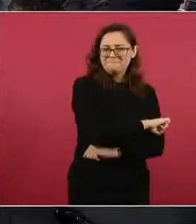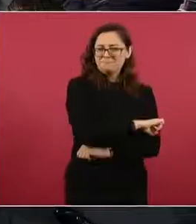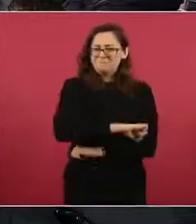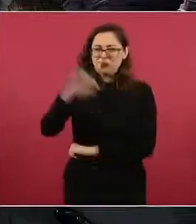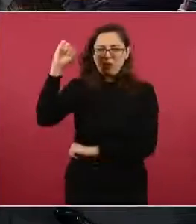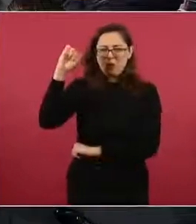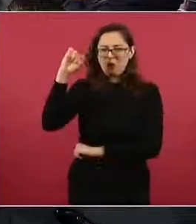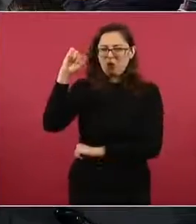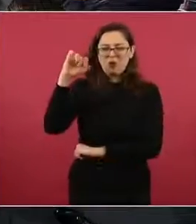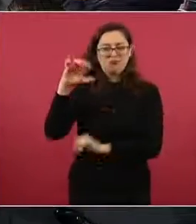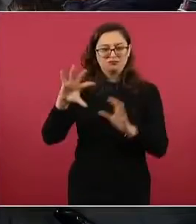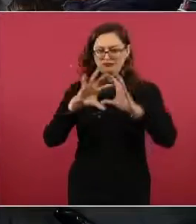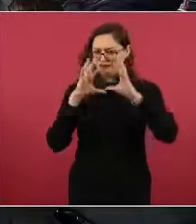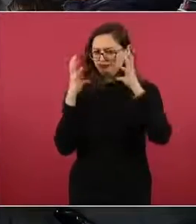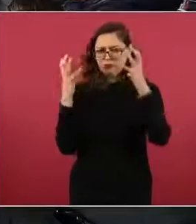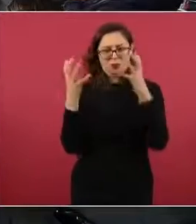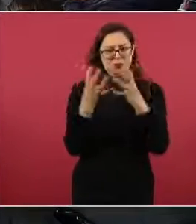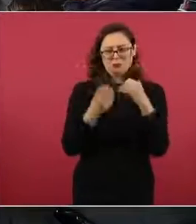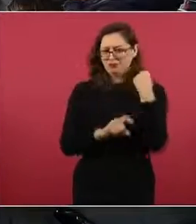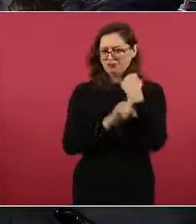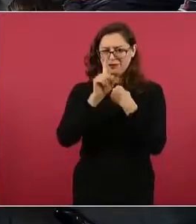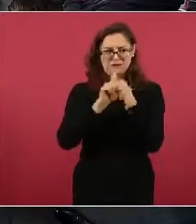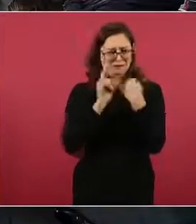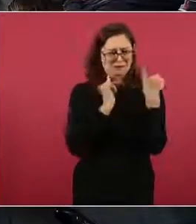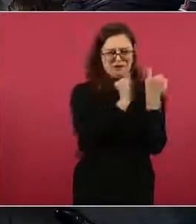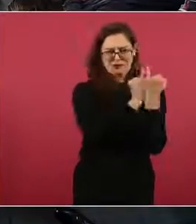galopante en todo el mundo.